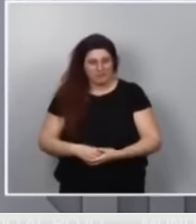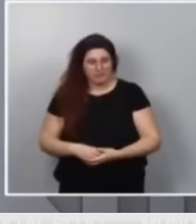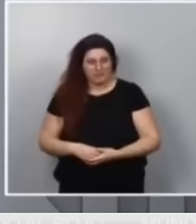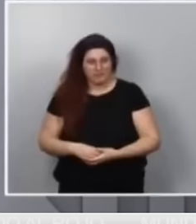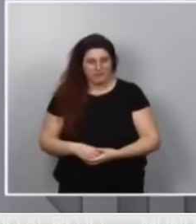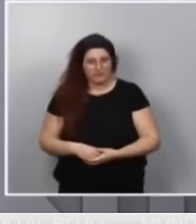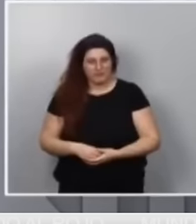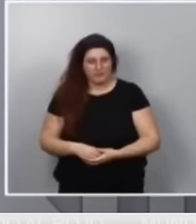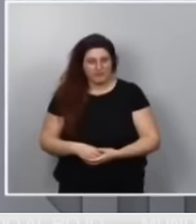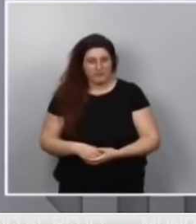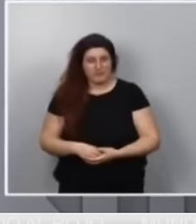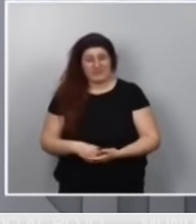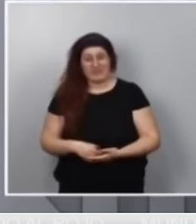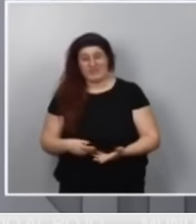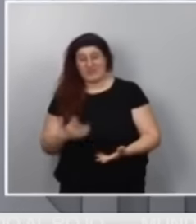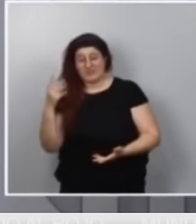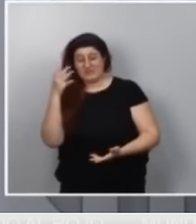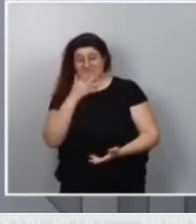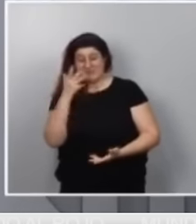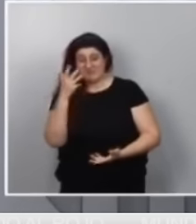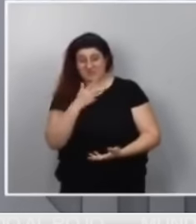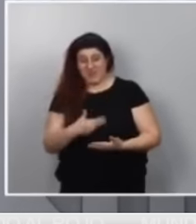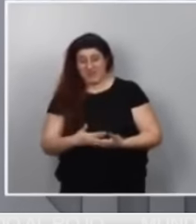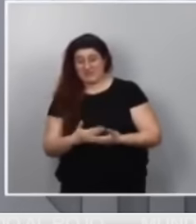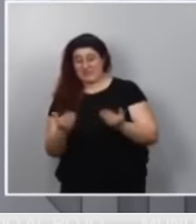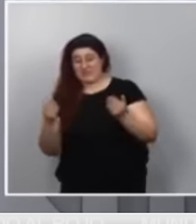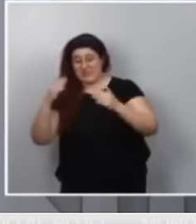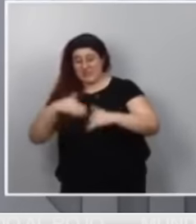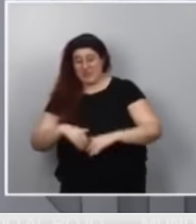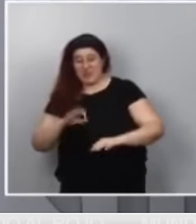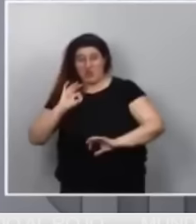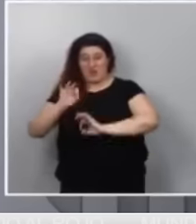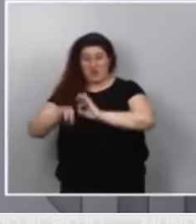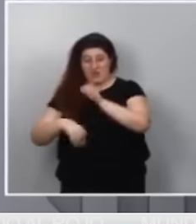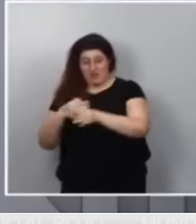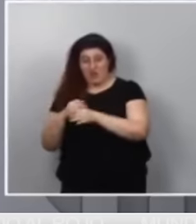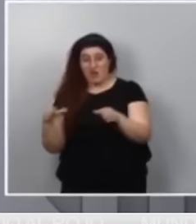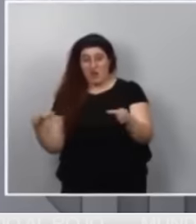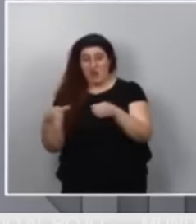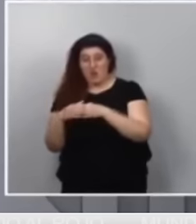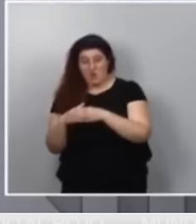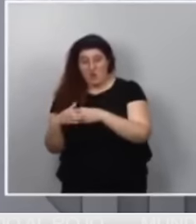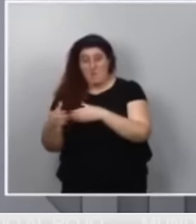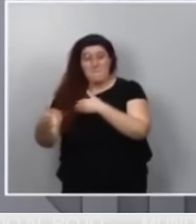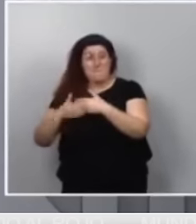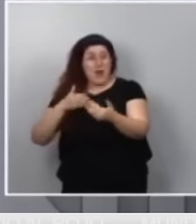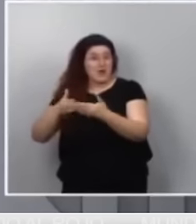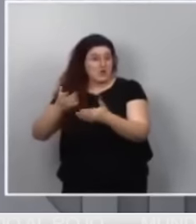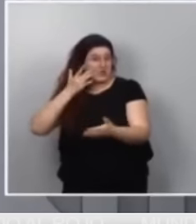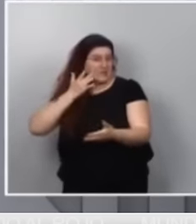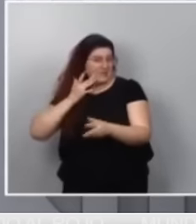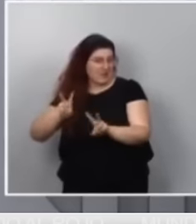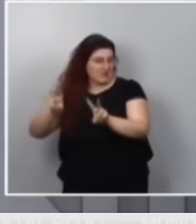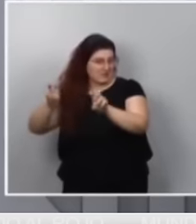¿cuál es ya la desconfianza que genera esta organización o este grupo ultraderechista que la